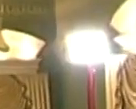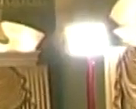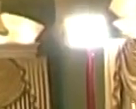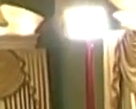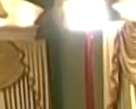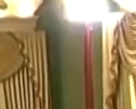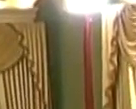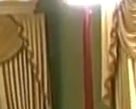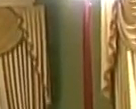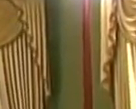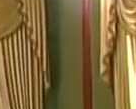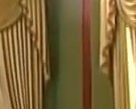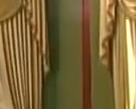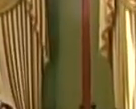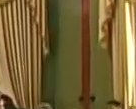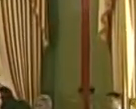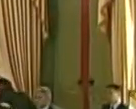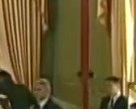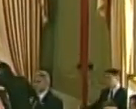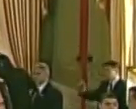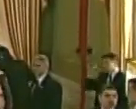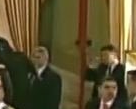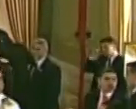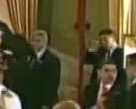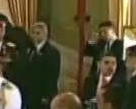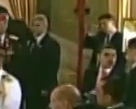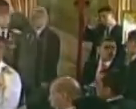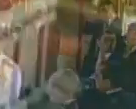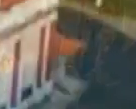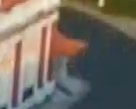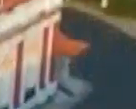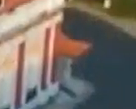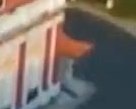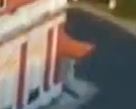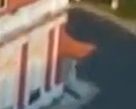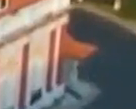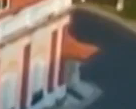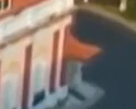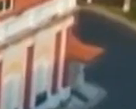próximas 24 horas ya se estaría presentando una decisión definitiva. Es el